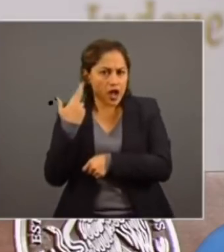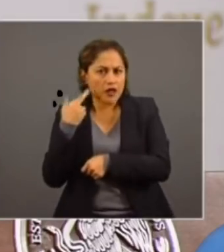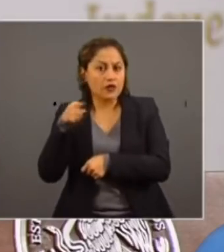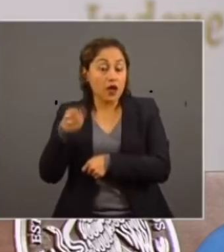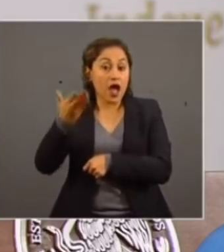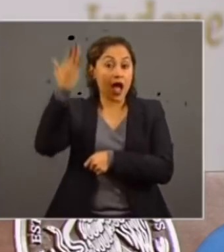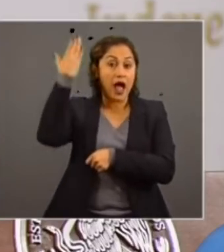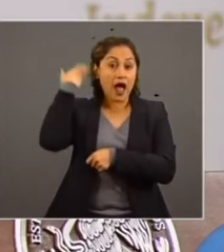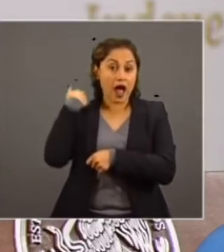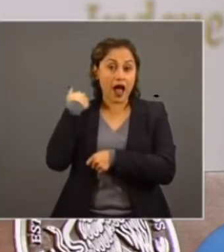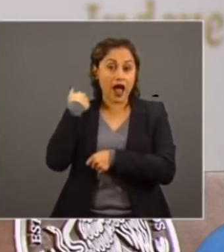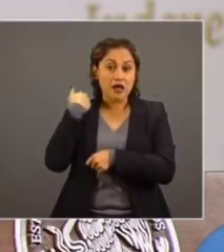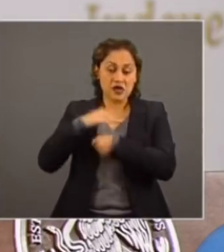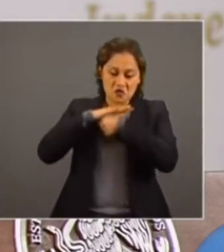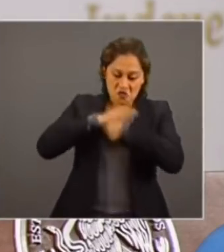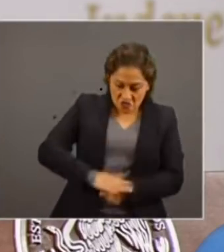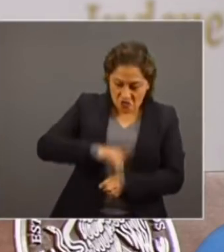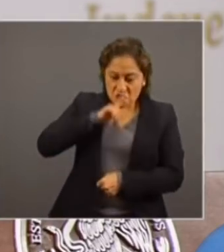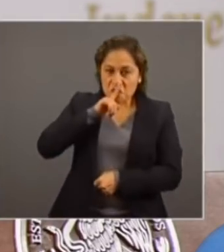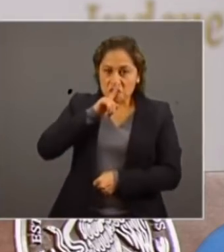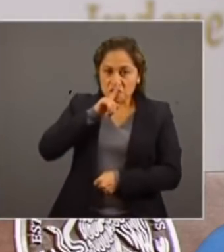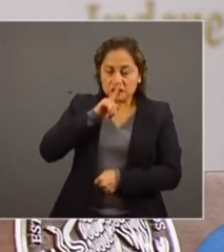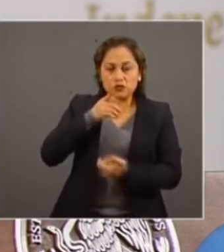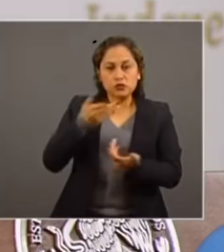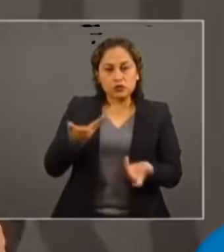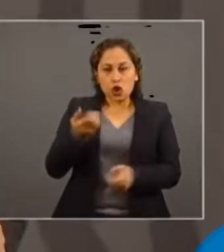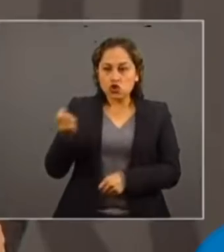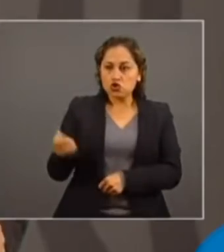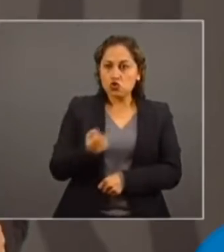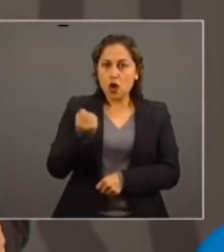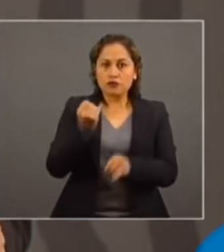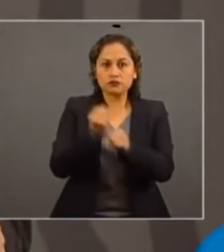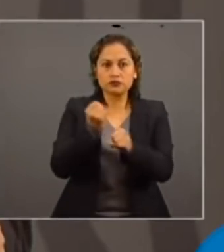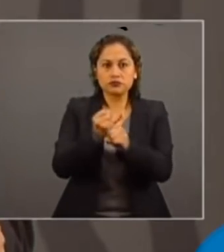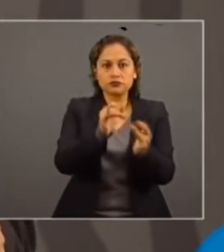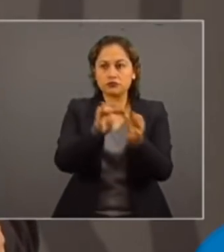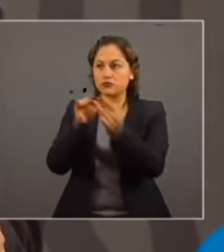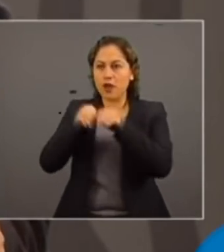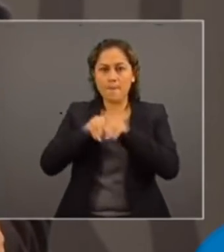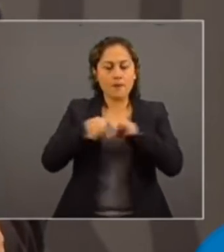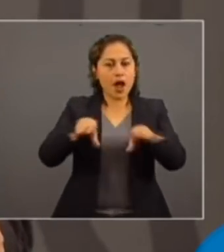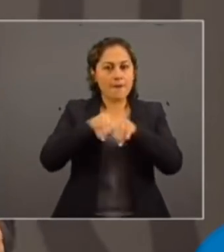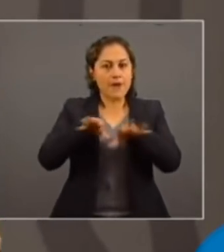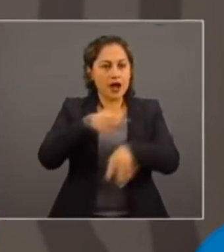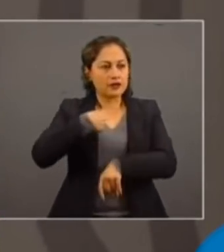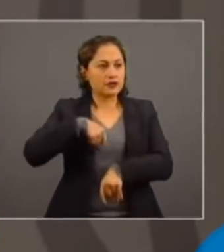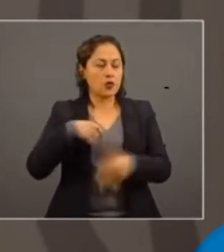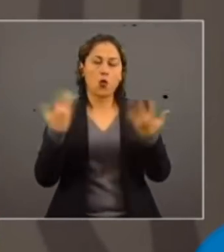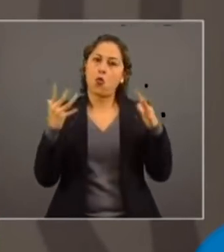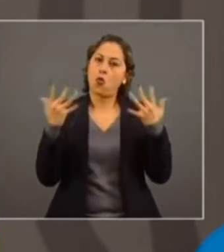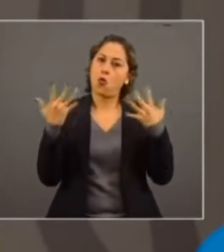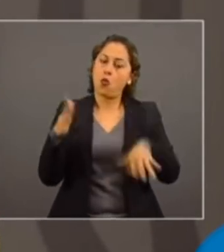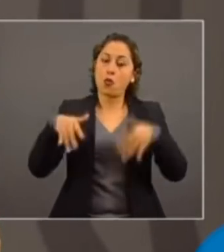aparecen las redes sociales y es una etapa nueva todos lo celebramos yo